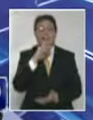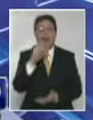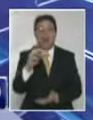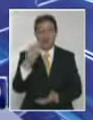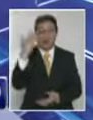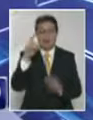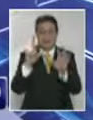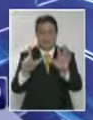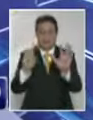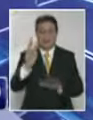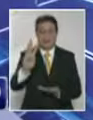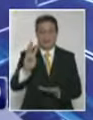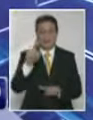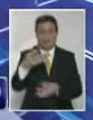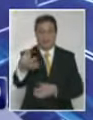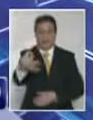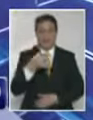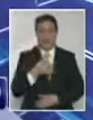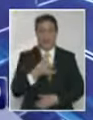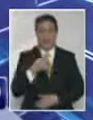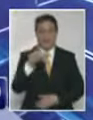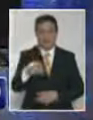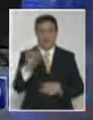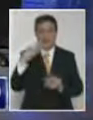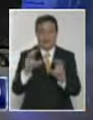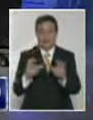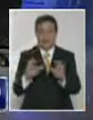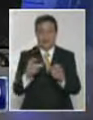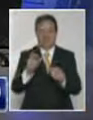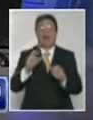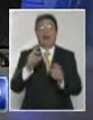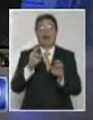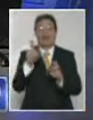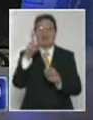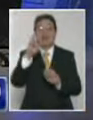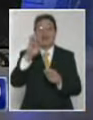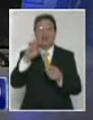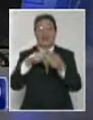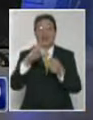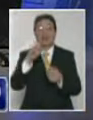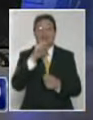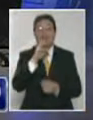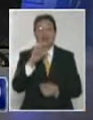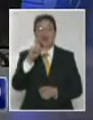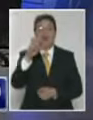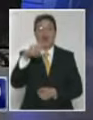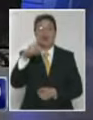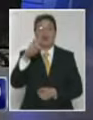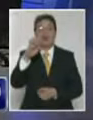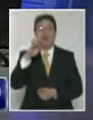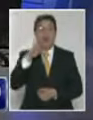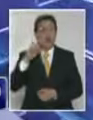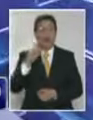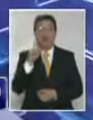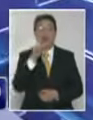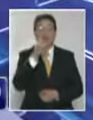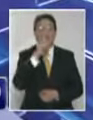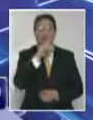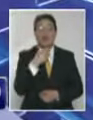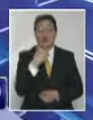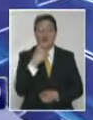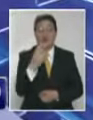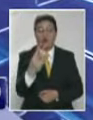que estuvo trabajando en la radio Sargento Candelaria y fue la última voz antes de ser acallado